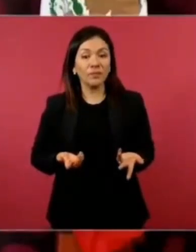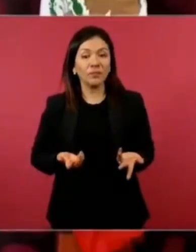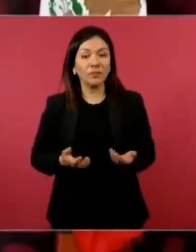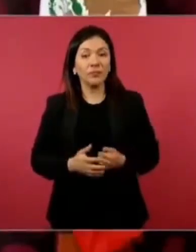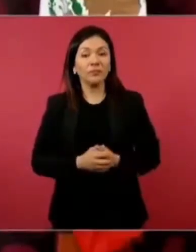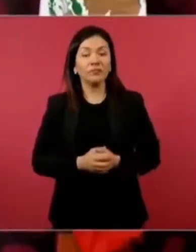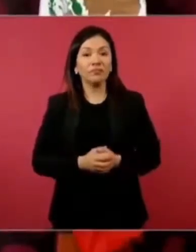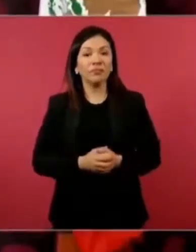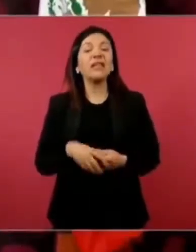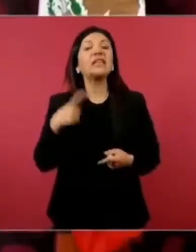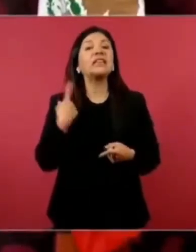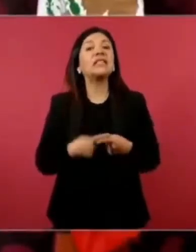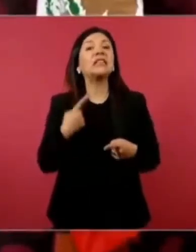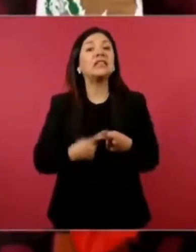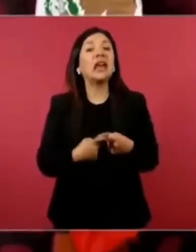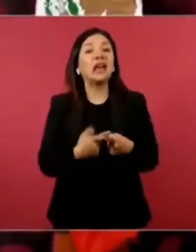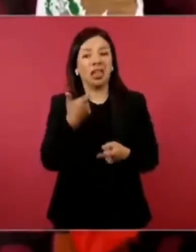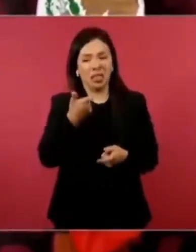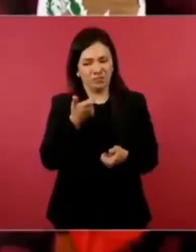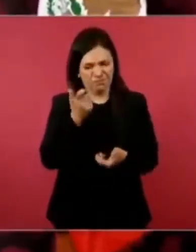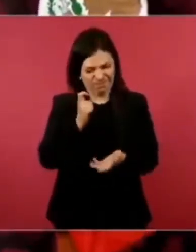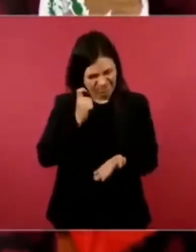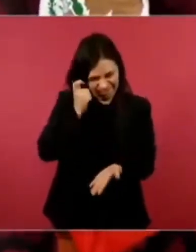quién aportó dinero